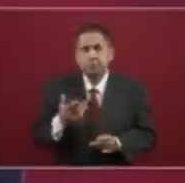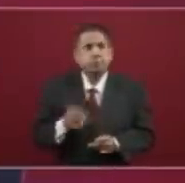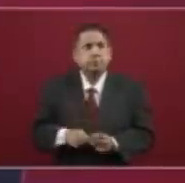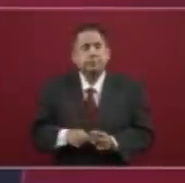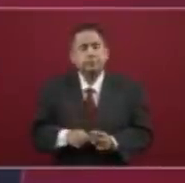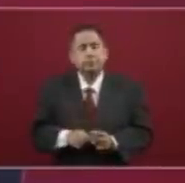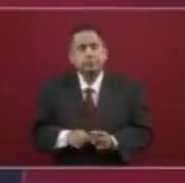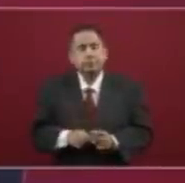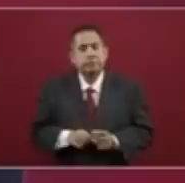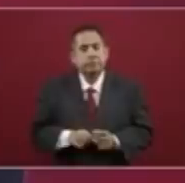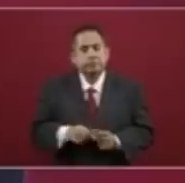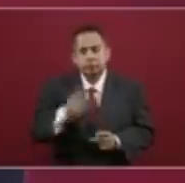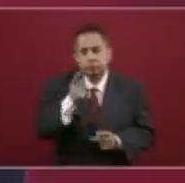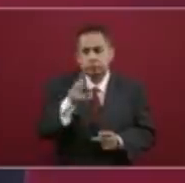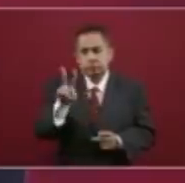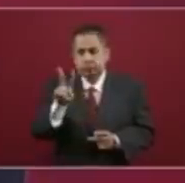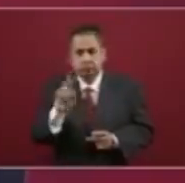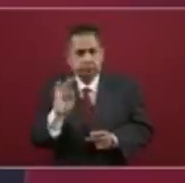en Vallarta,